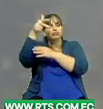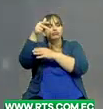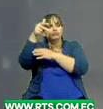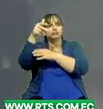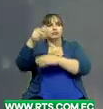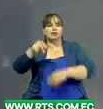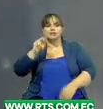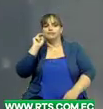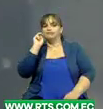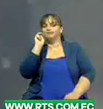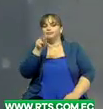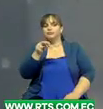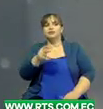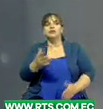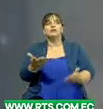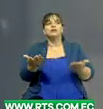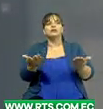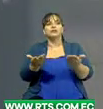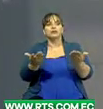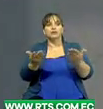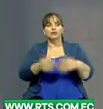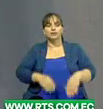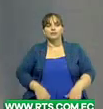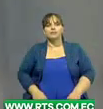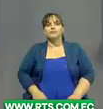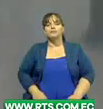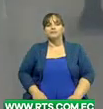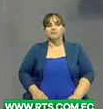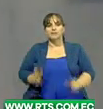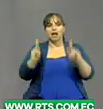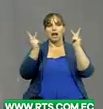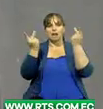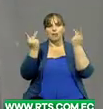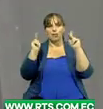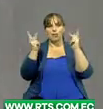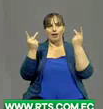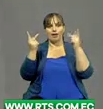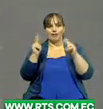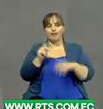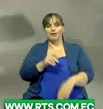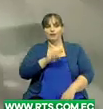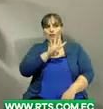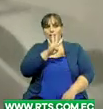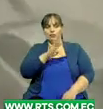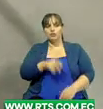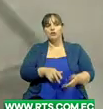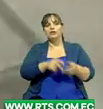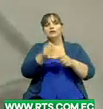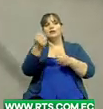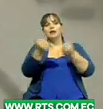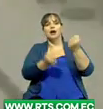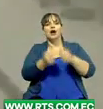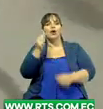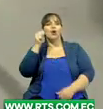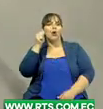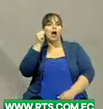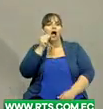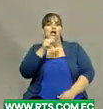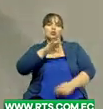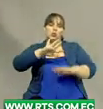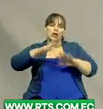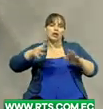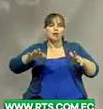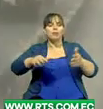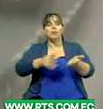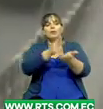María Roura y séptimo pasaje, en la cuarta etapa de la Alborada Norte de Guayaquil. Vemos cómo un individuo sospechosamente ingresa